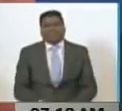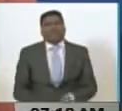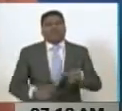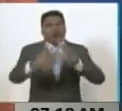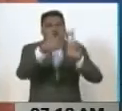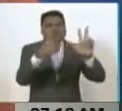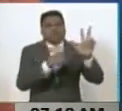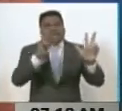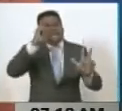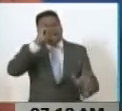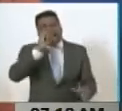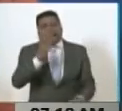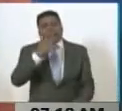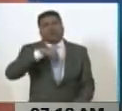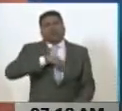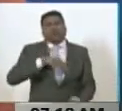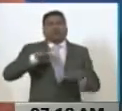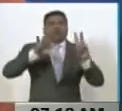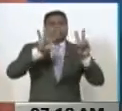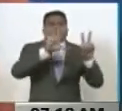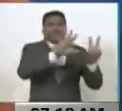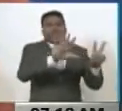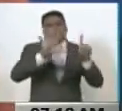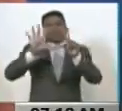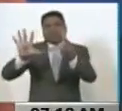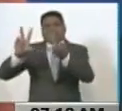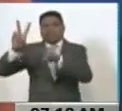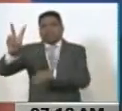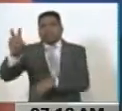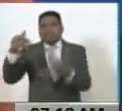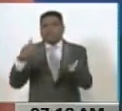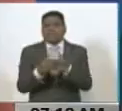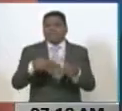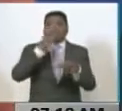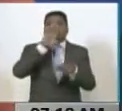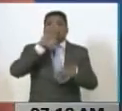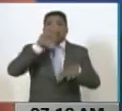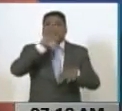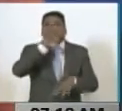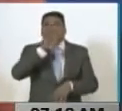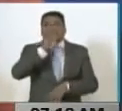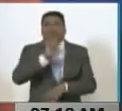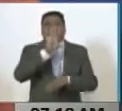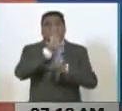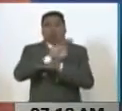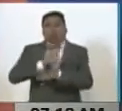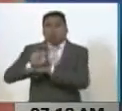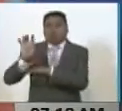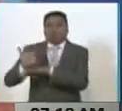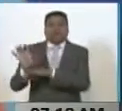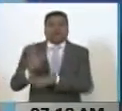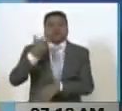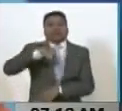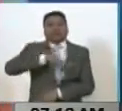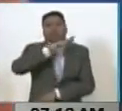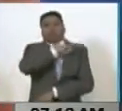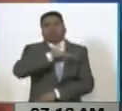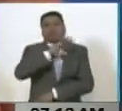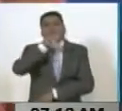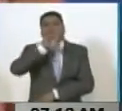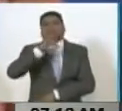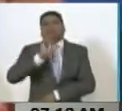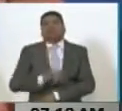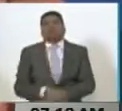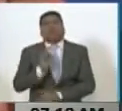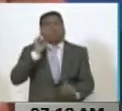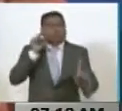3 años alcanzamos más de 762 mil animales atendidos por parte de la Misión Nevado y vamos hacia el 2017 con la meta